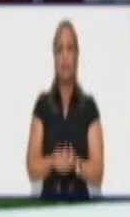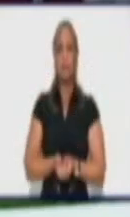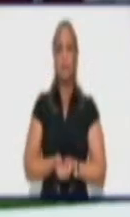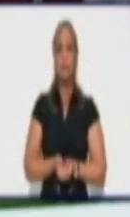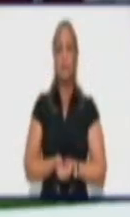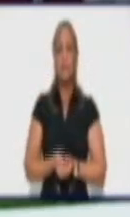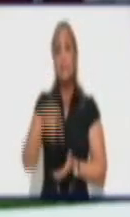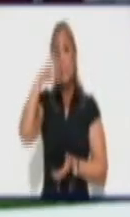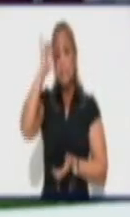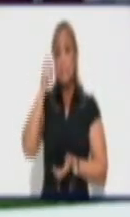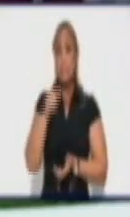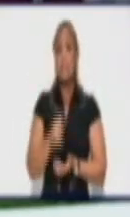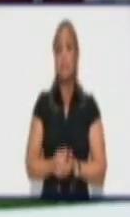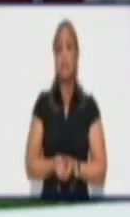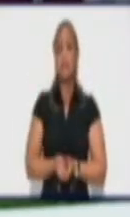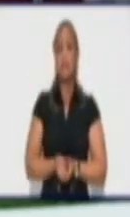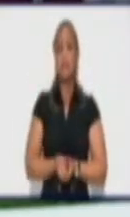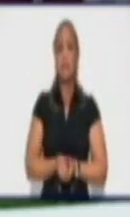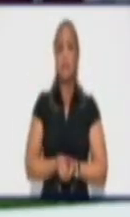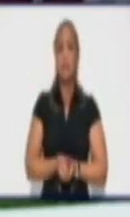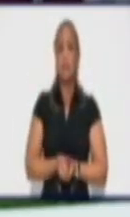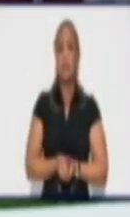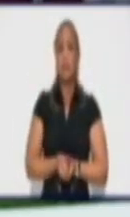si yo en el bueno